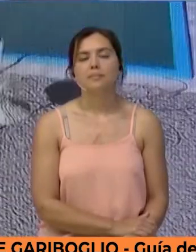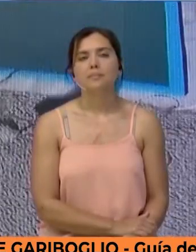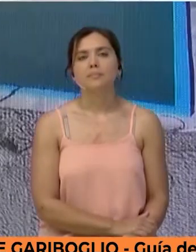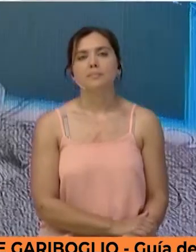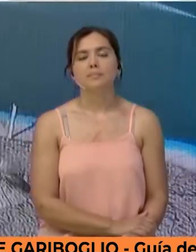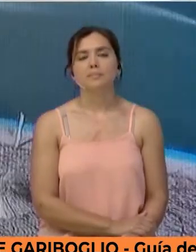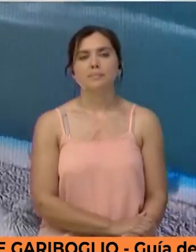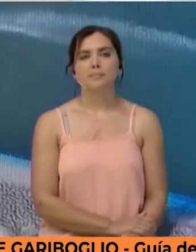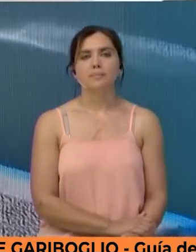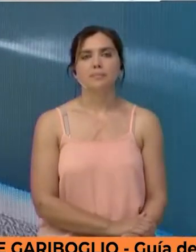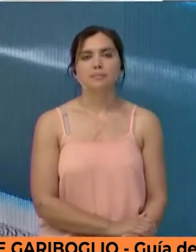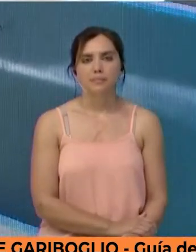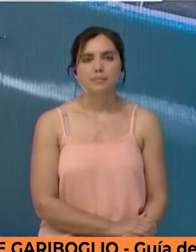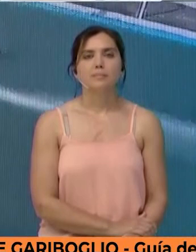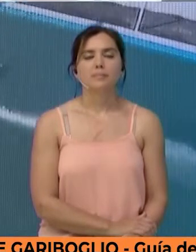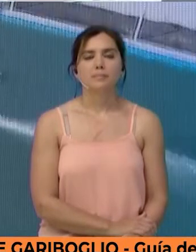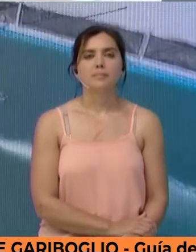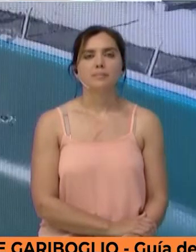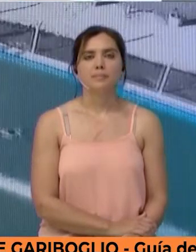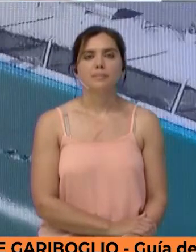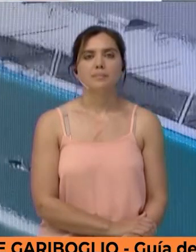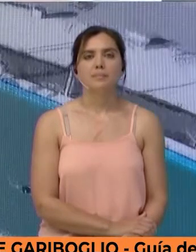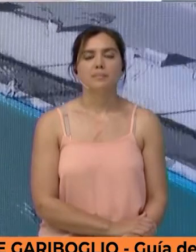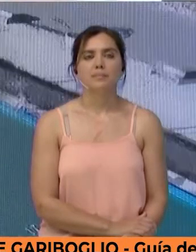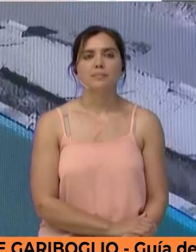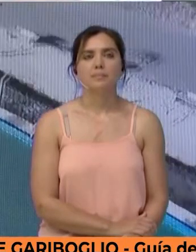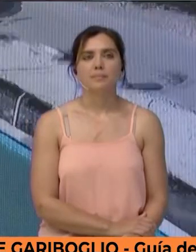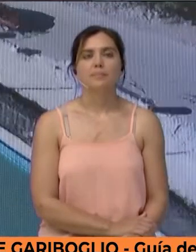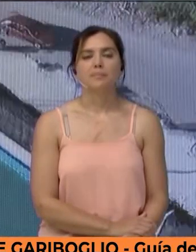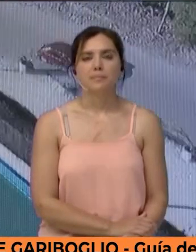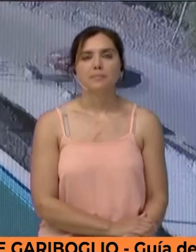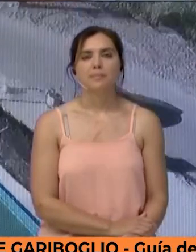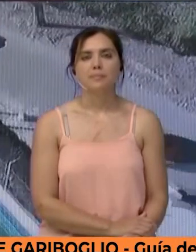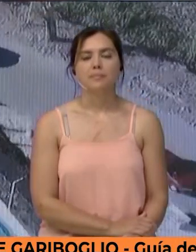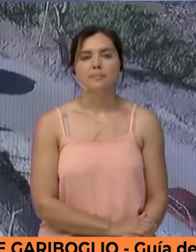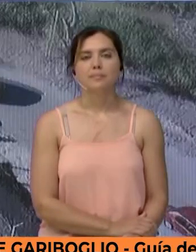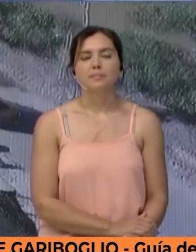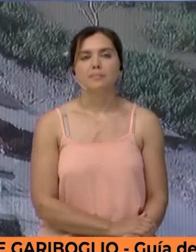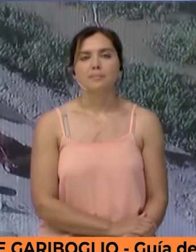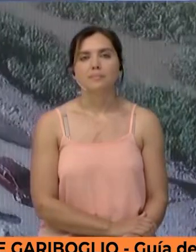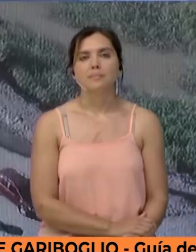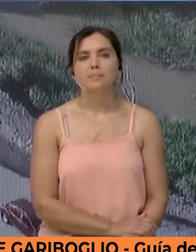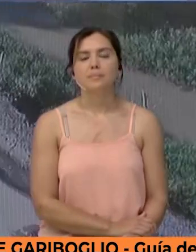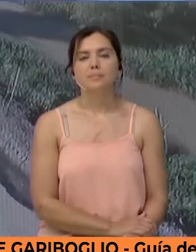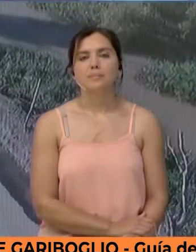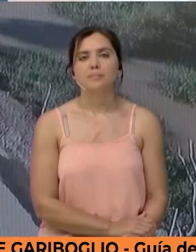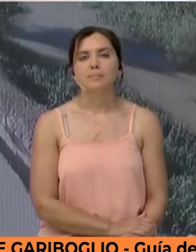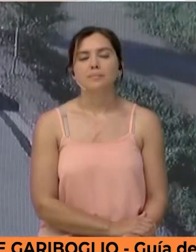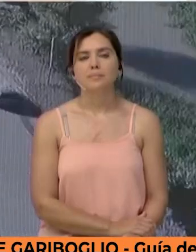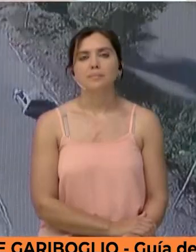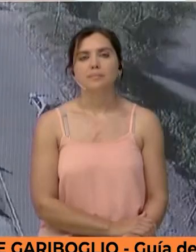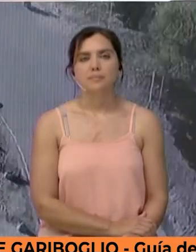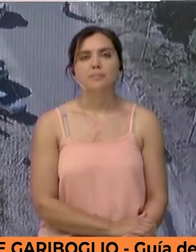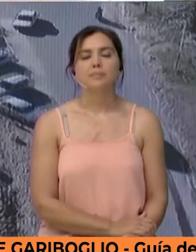se produzca. Nos habíamos desacostumbrado, porque hacíamos 3, 4 años que estábamos en una bajante extraordinaria, con los cuales ese periodo de fluctuación